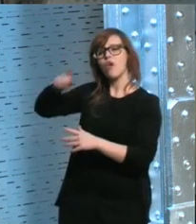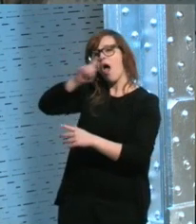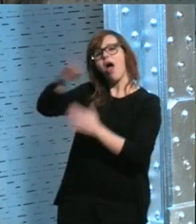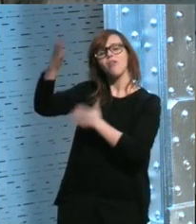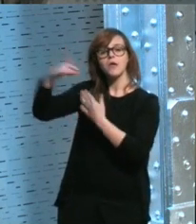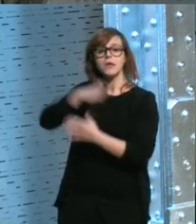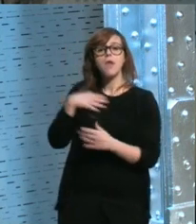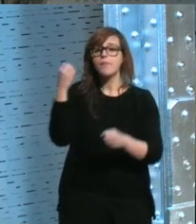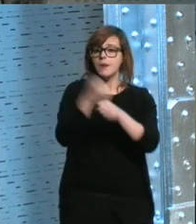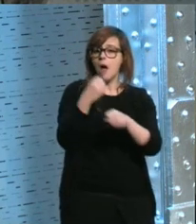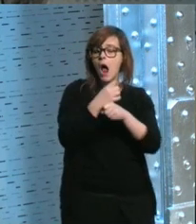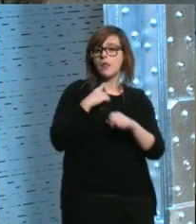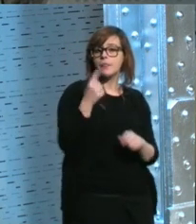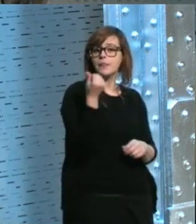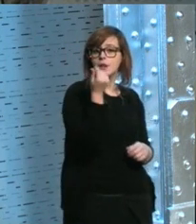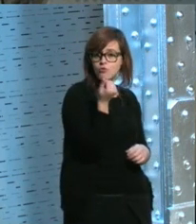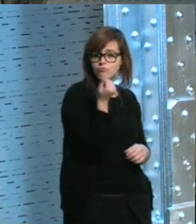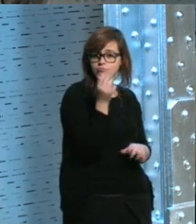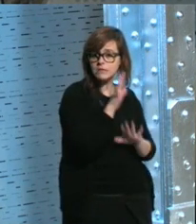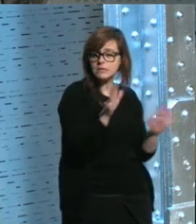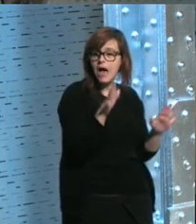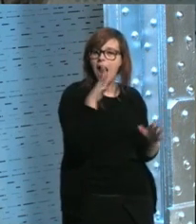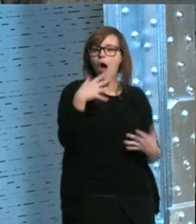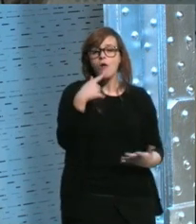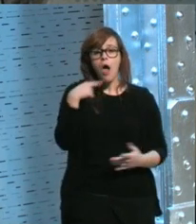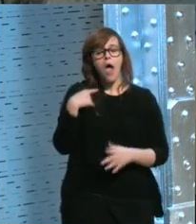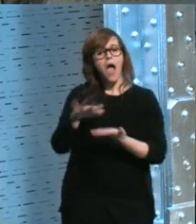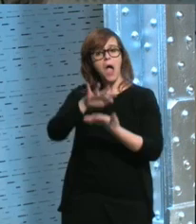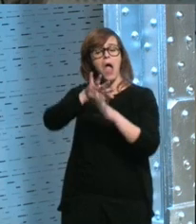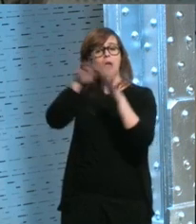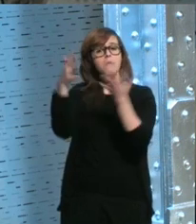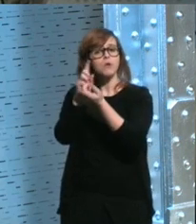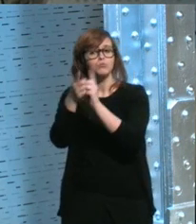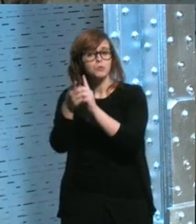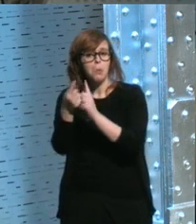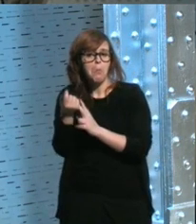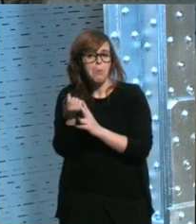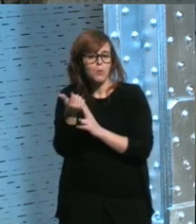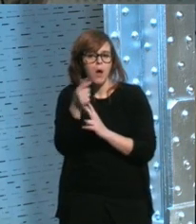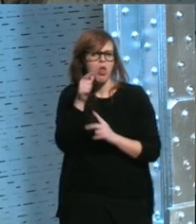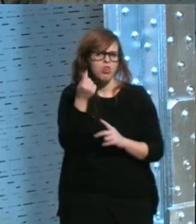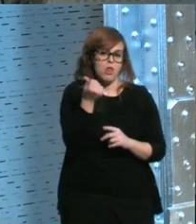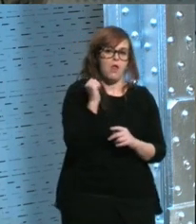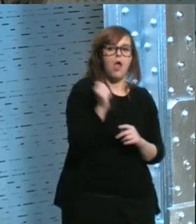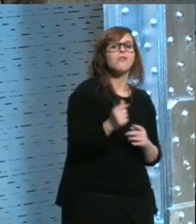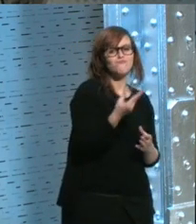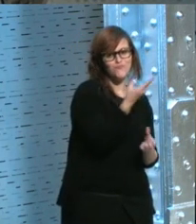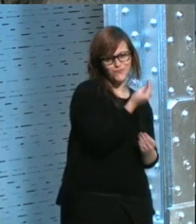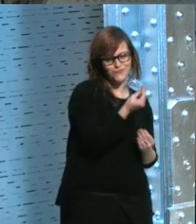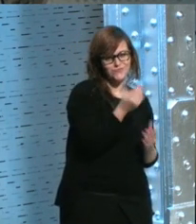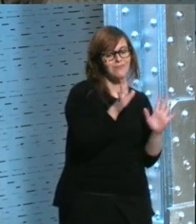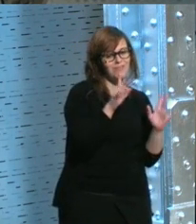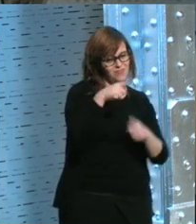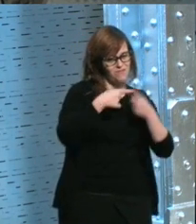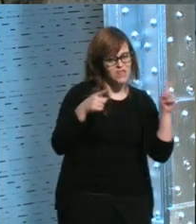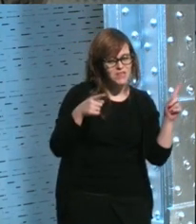los que quieren cambiar el mundo son pocos y los que quieren hacer dinero son muchos. Entonces la idea es que cualquier sea el camino